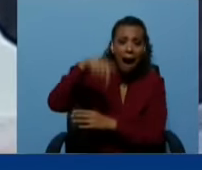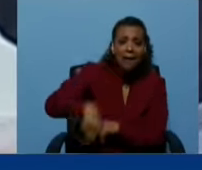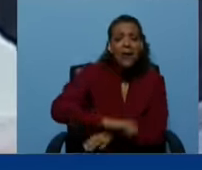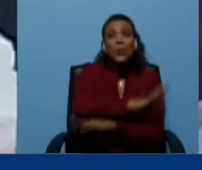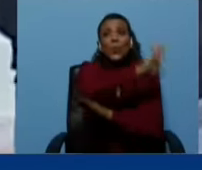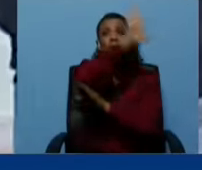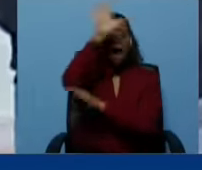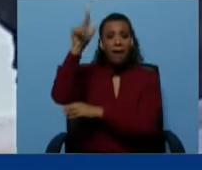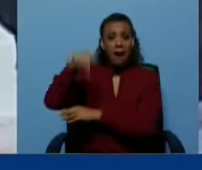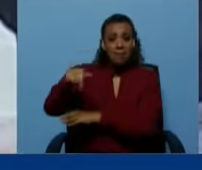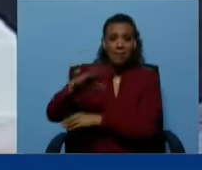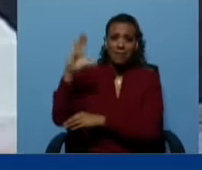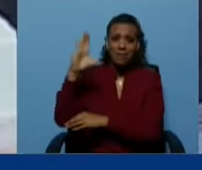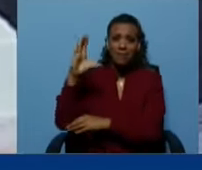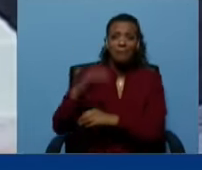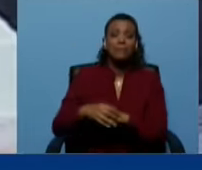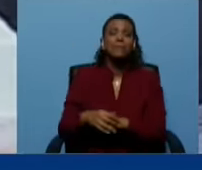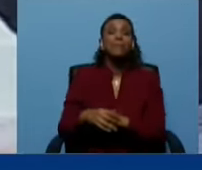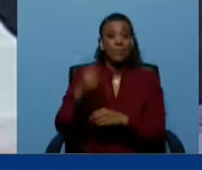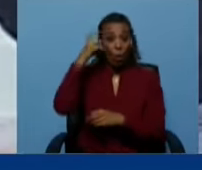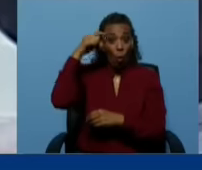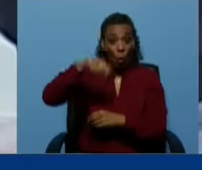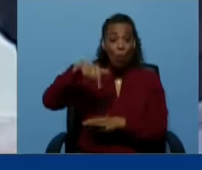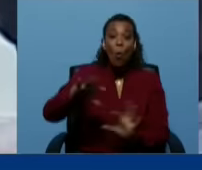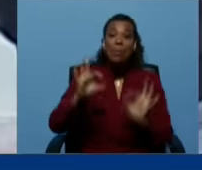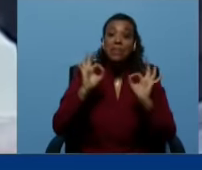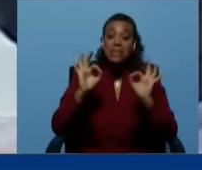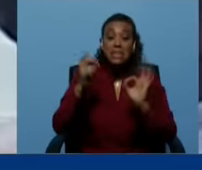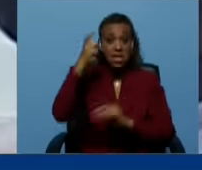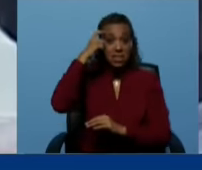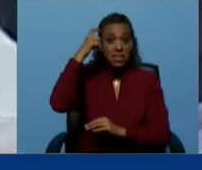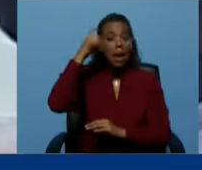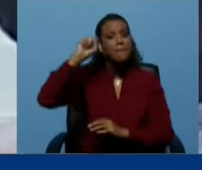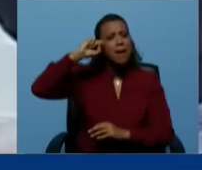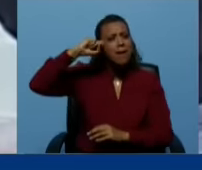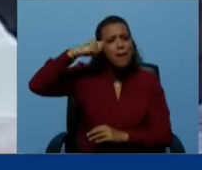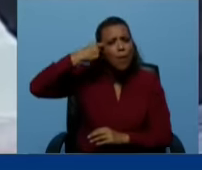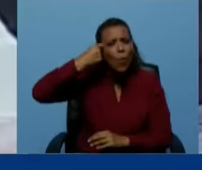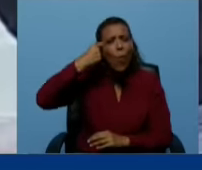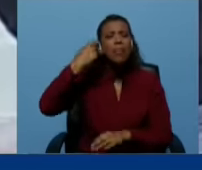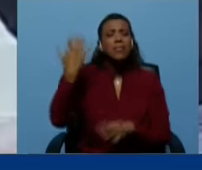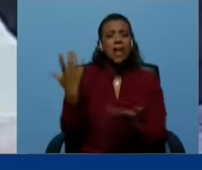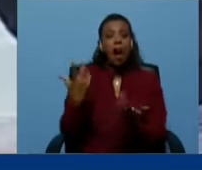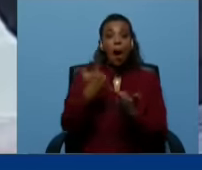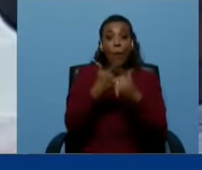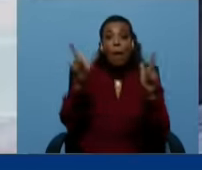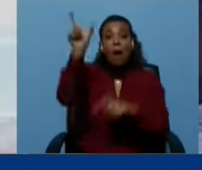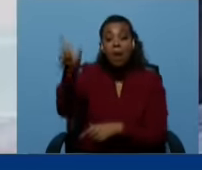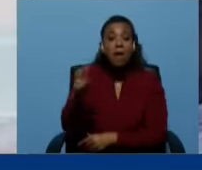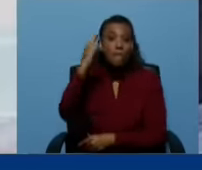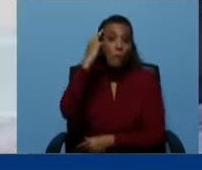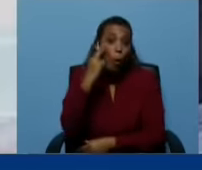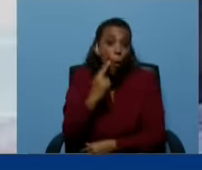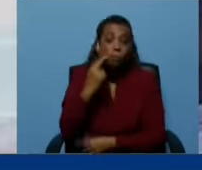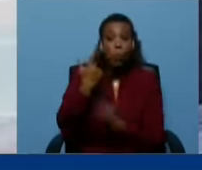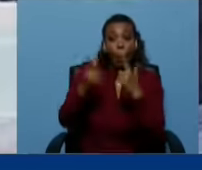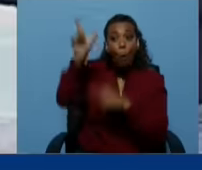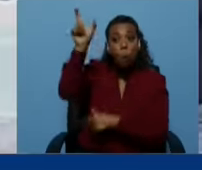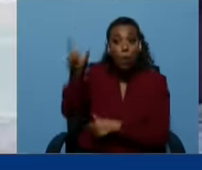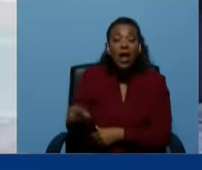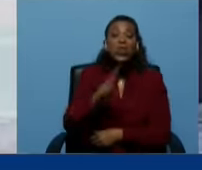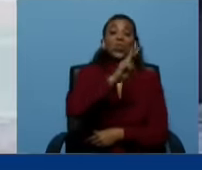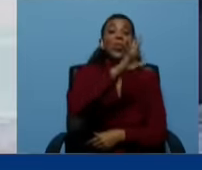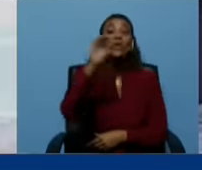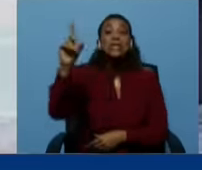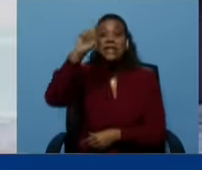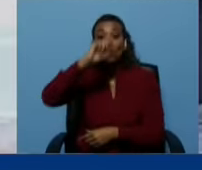de Caracas. Hoy es un día para recordar al gran libertador Simón Bolívar, a los